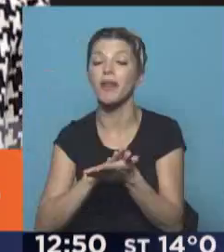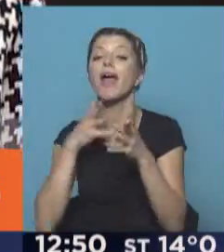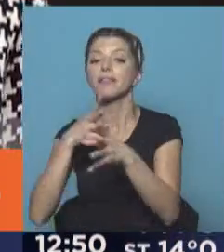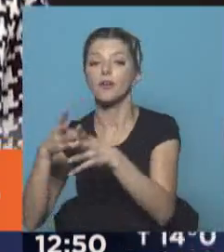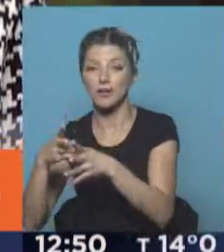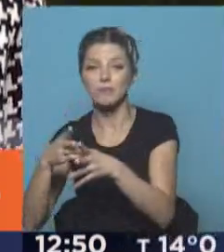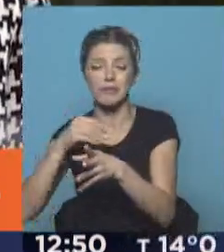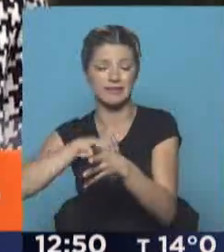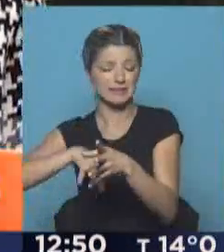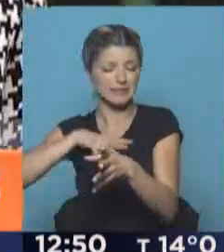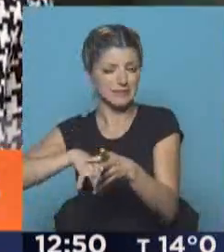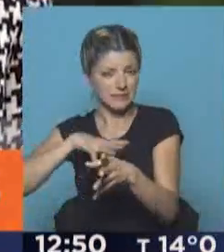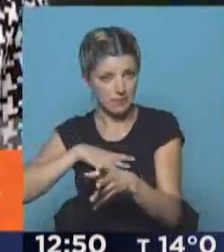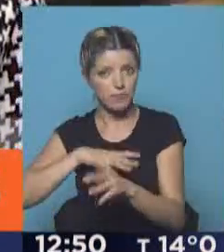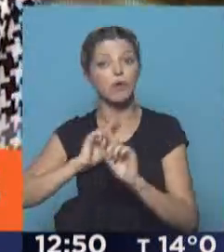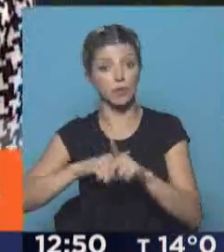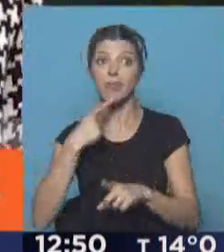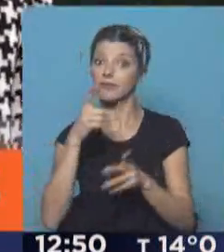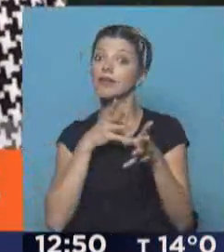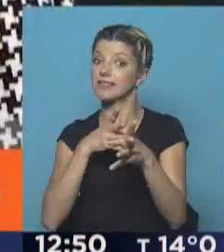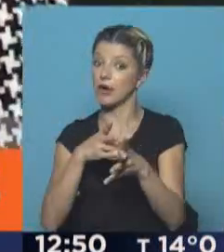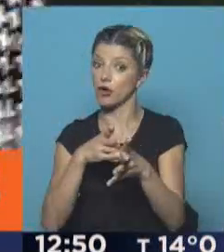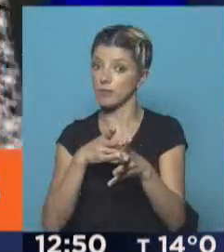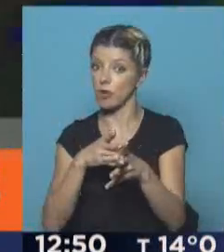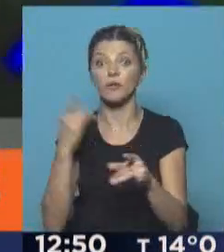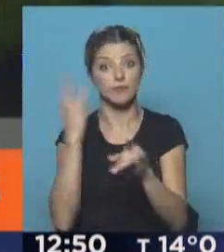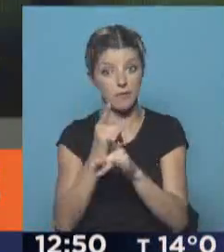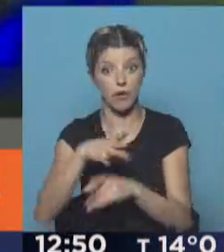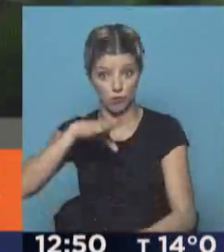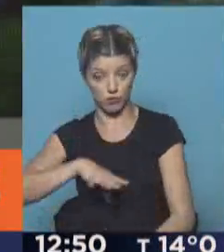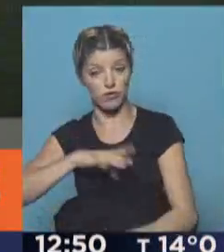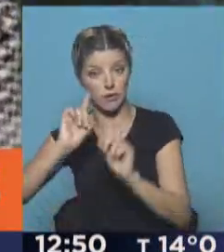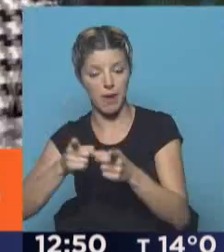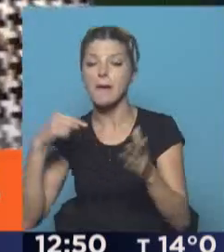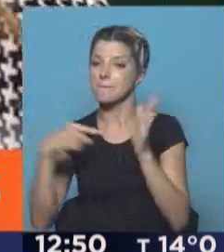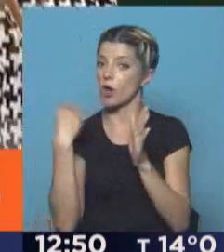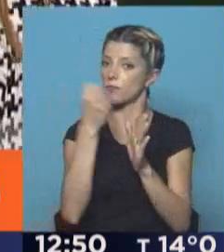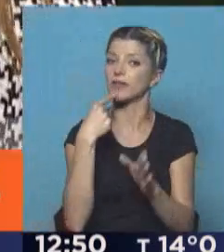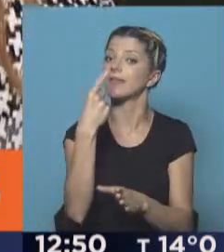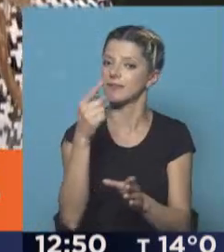de la frustración, sin dejar de decir terrorismo. Es decir, sí, hay frustración detrás, pero sin dejar de decir